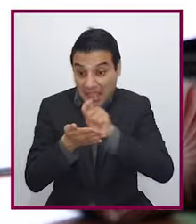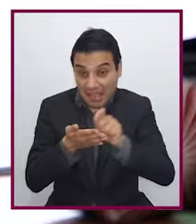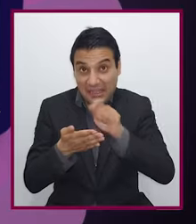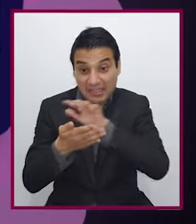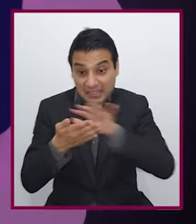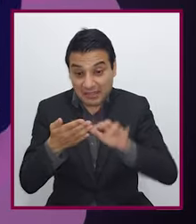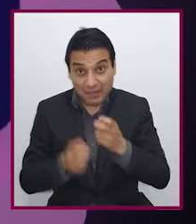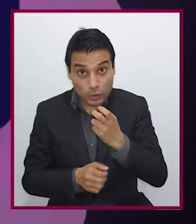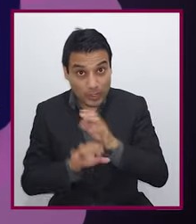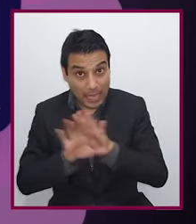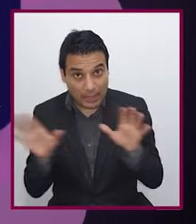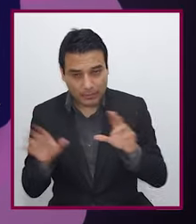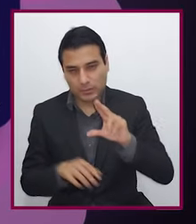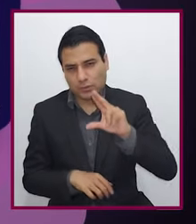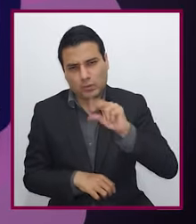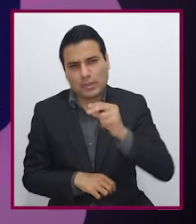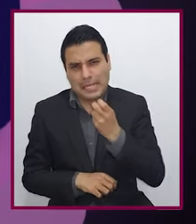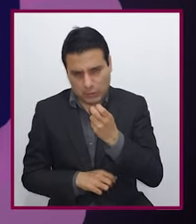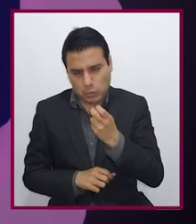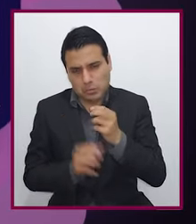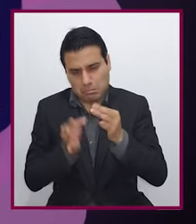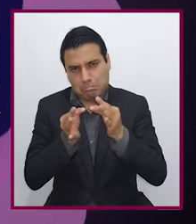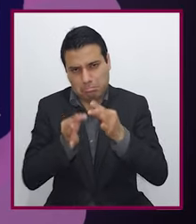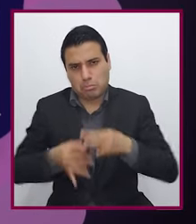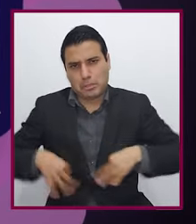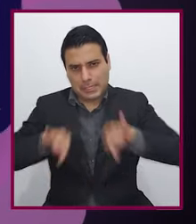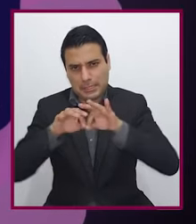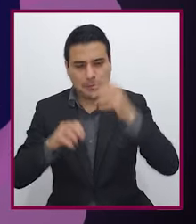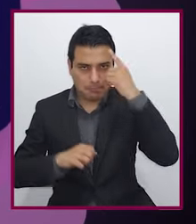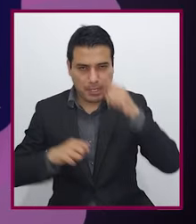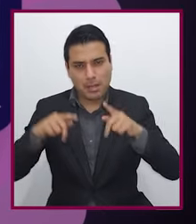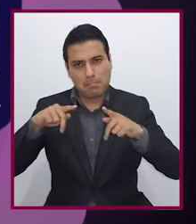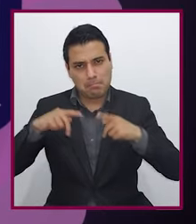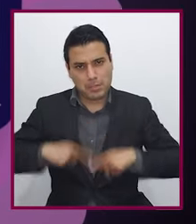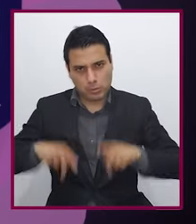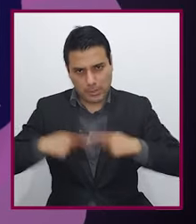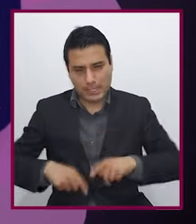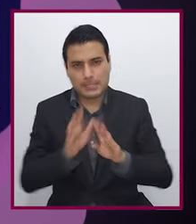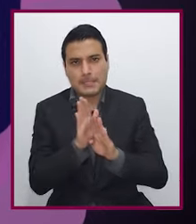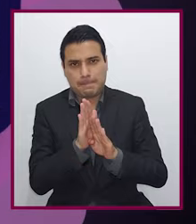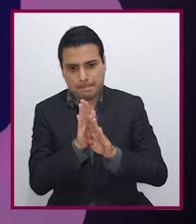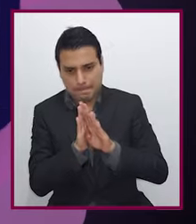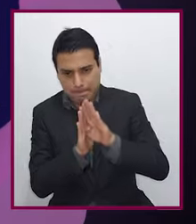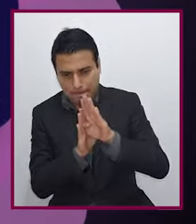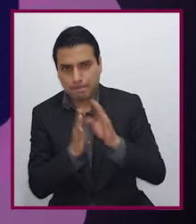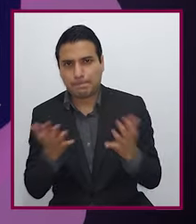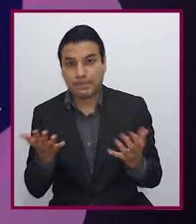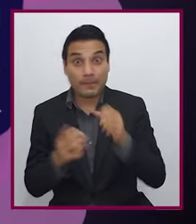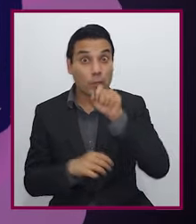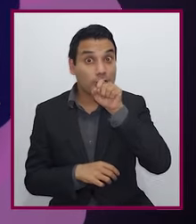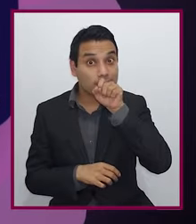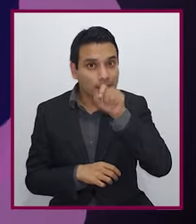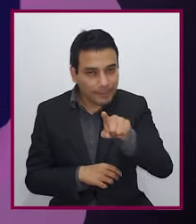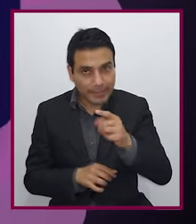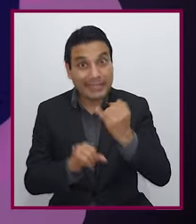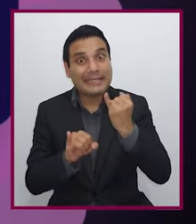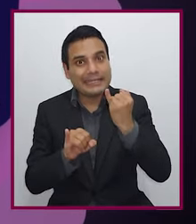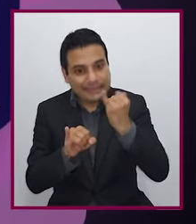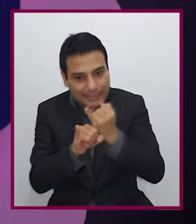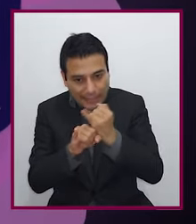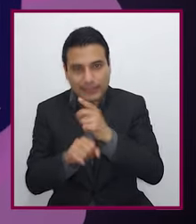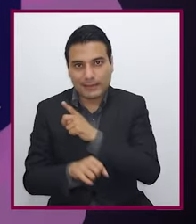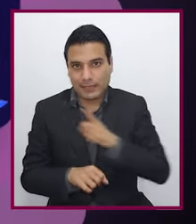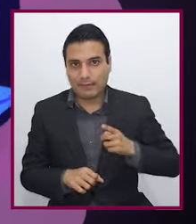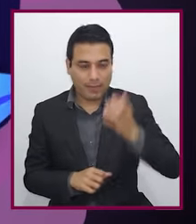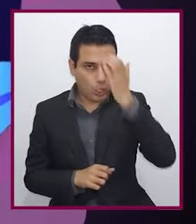son fundamentales para cualquier ser humano, para su crecimiento como individuo, lo que se conoce como alfabetización